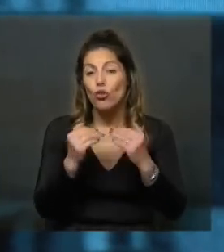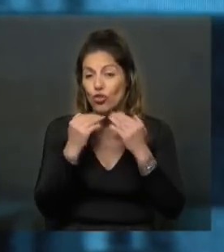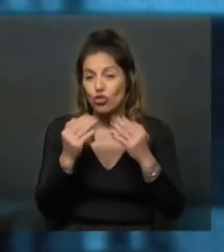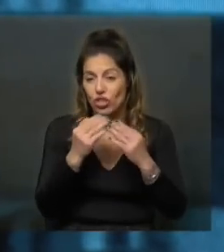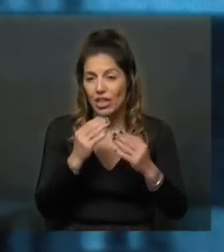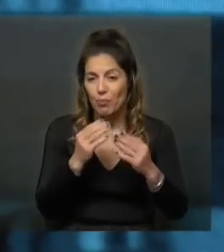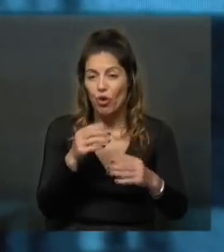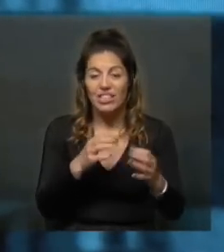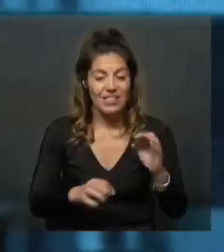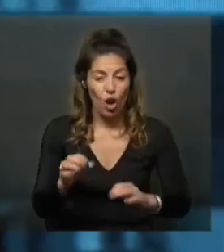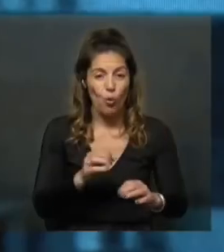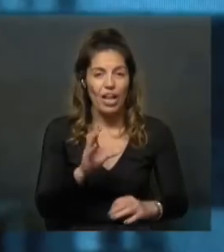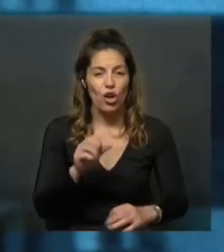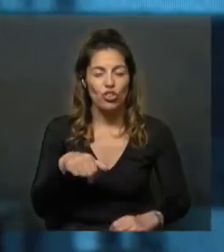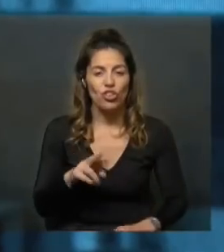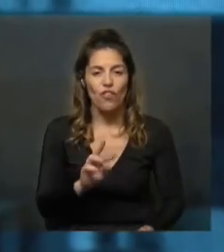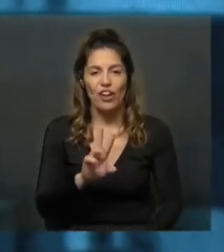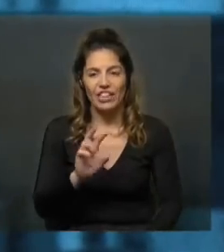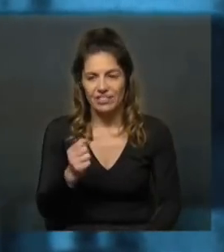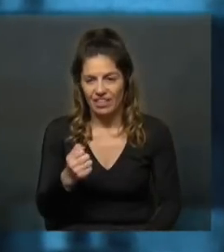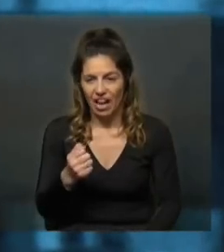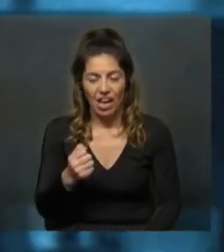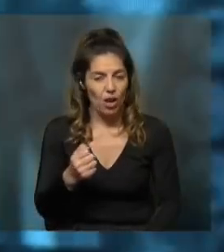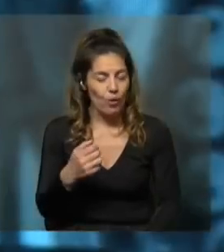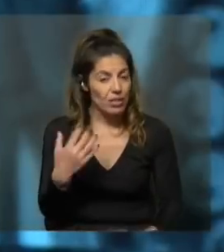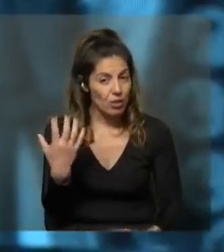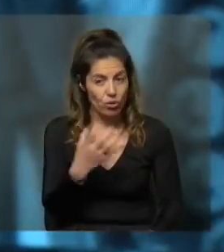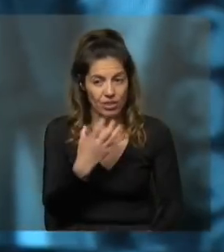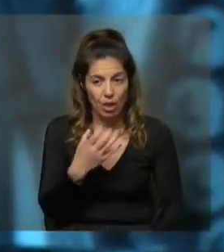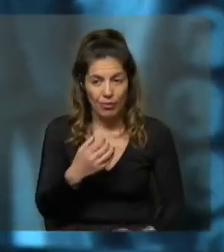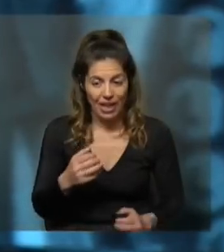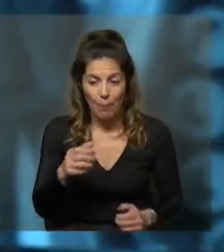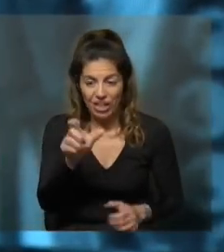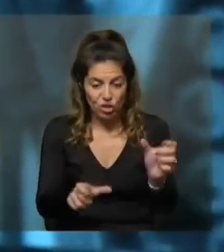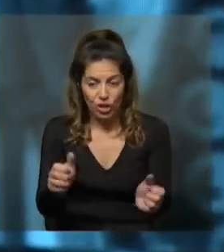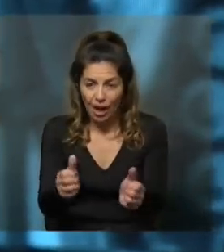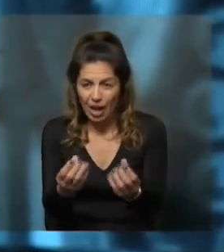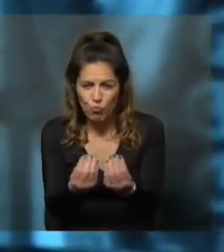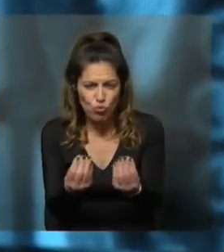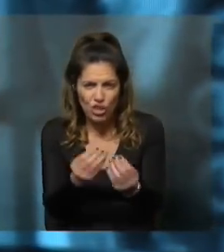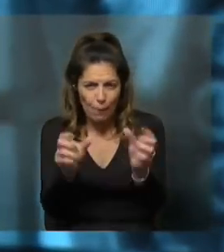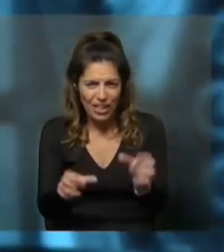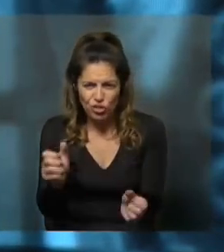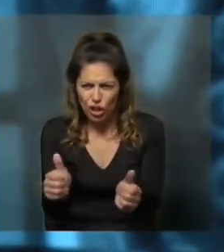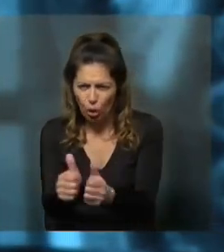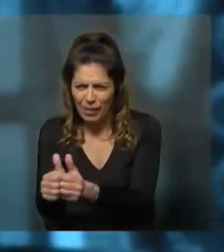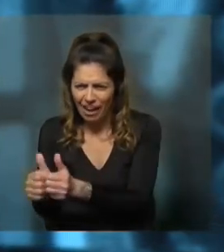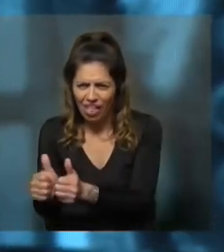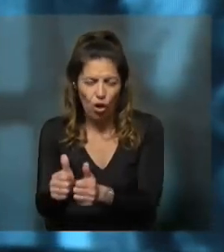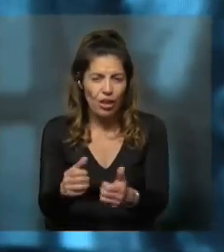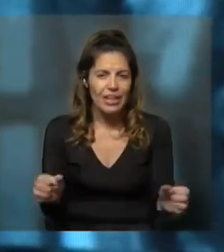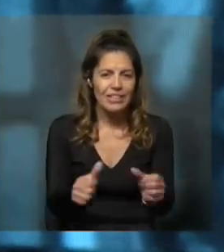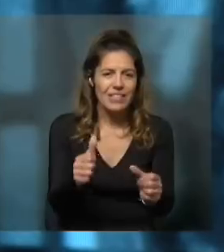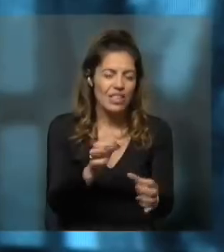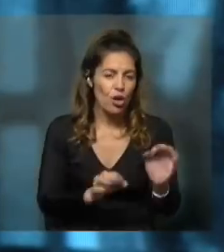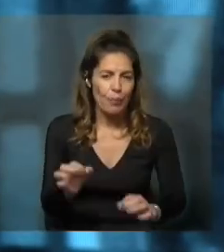porque la gente pegada a una la otra y se hacían no sé esos espectáculos que por ahí